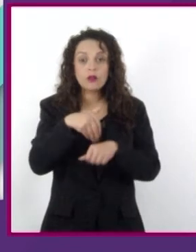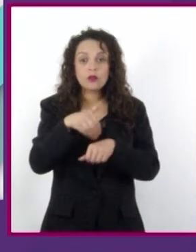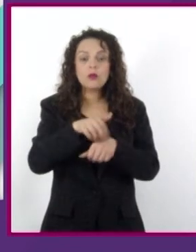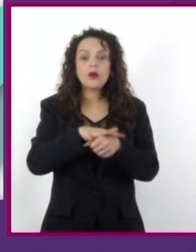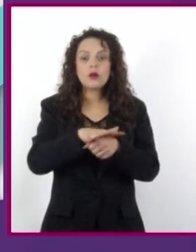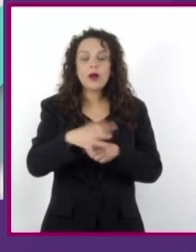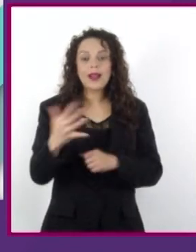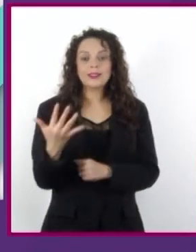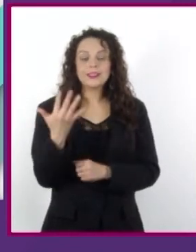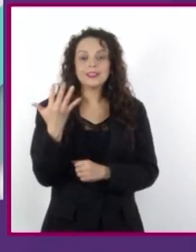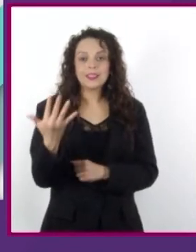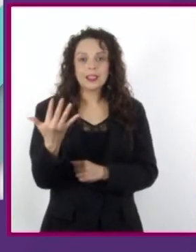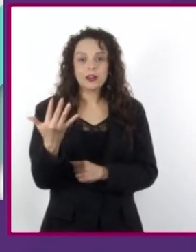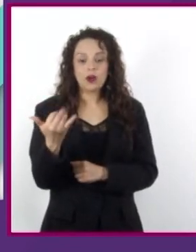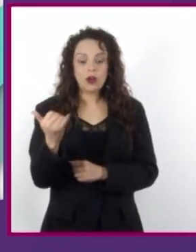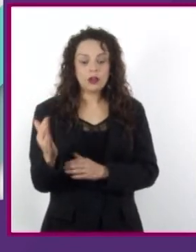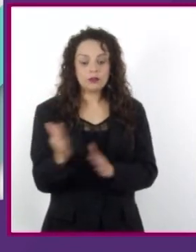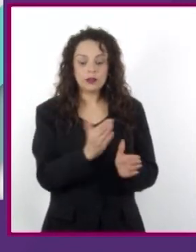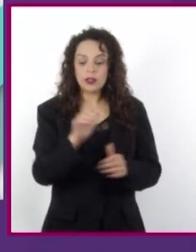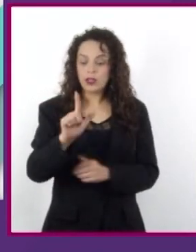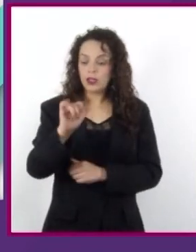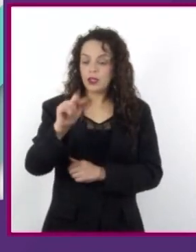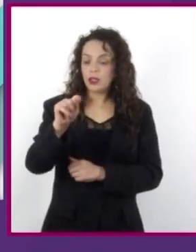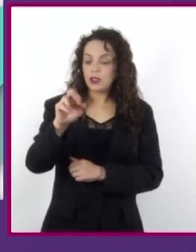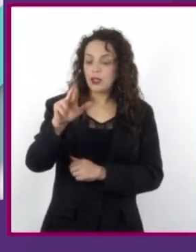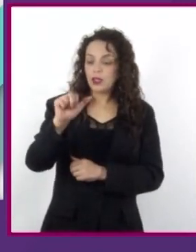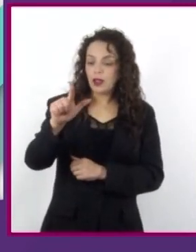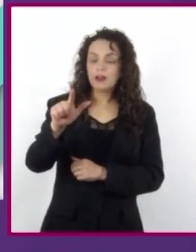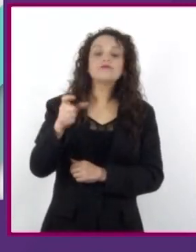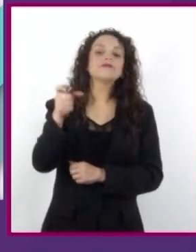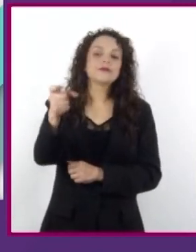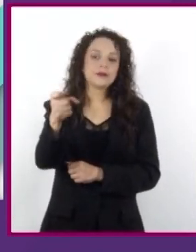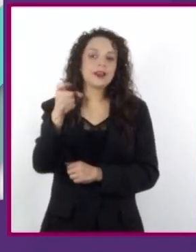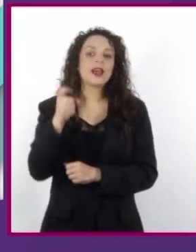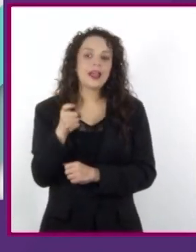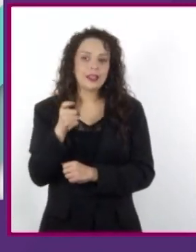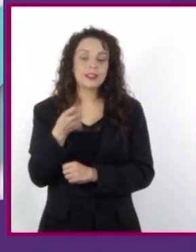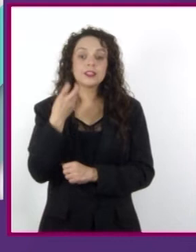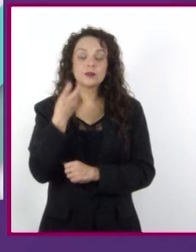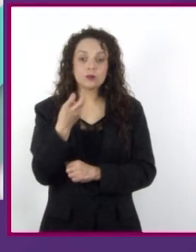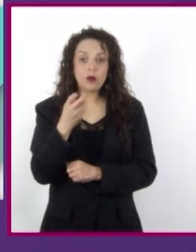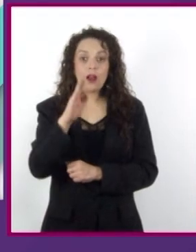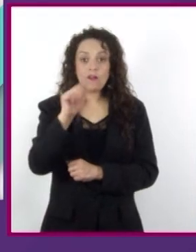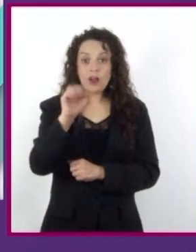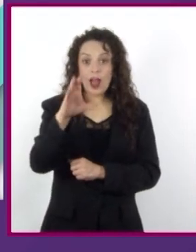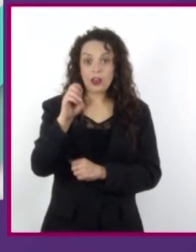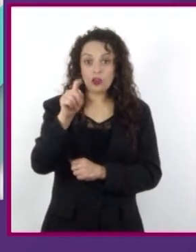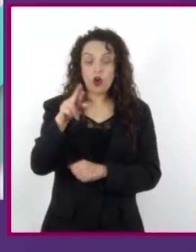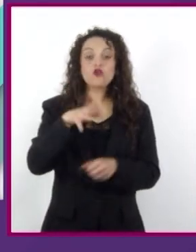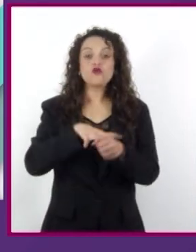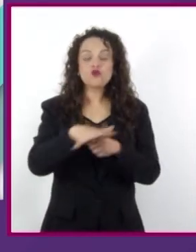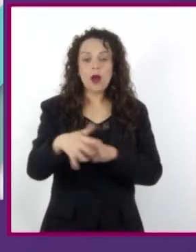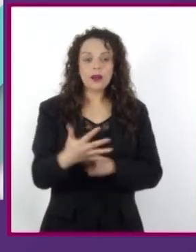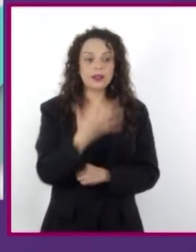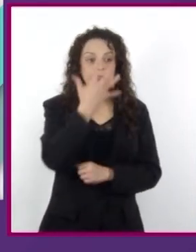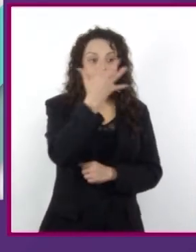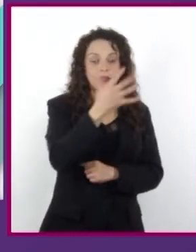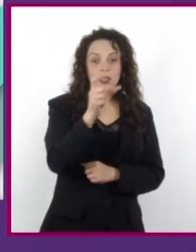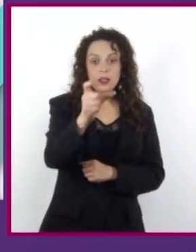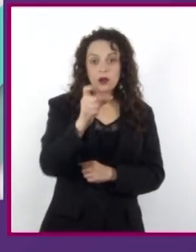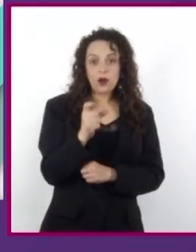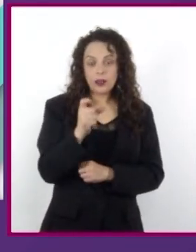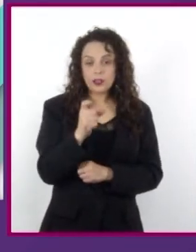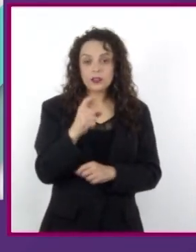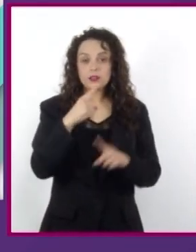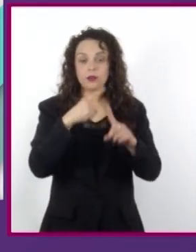y de la parte literal es x. Por lo tanto, los factores son 5x por x